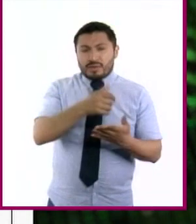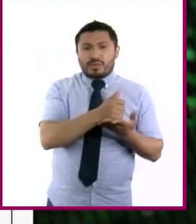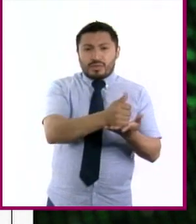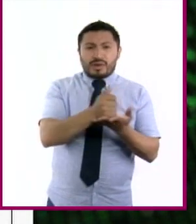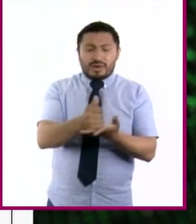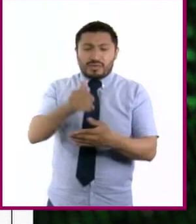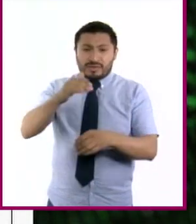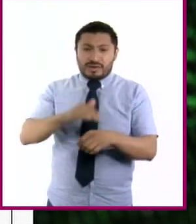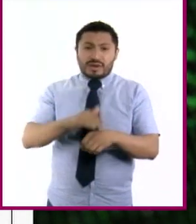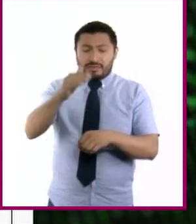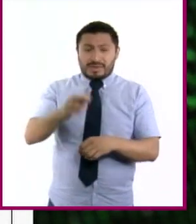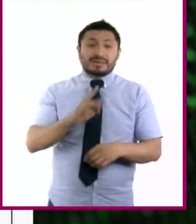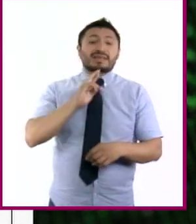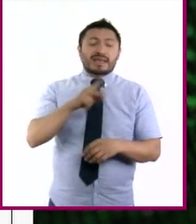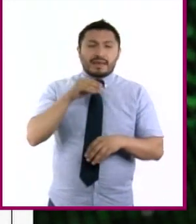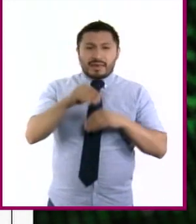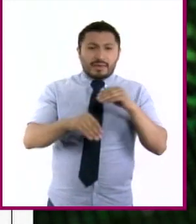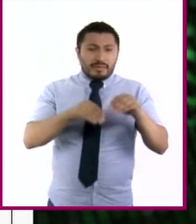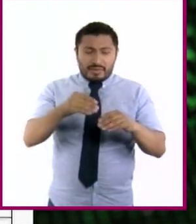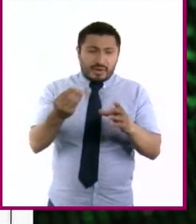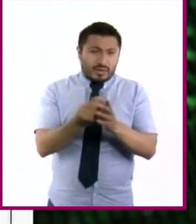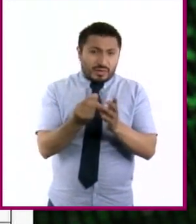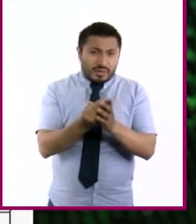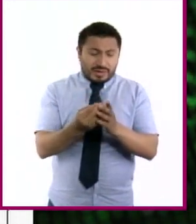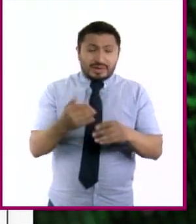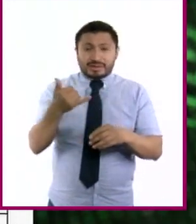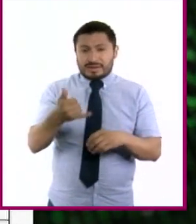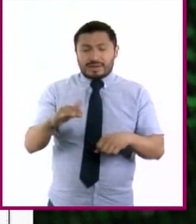contenido de la materia y la forma de evaluación.